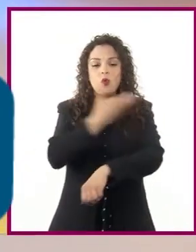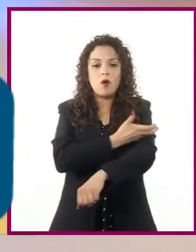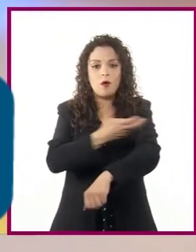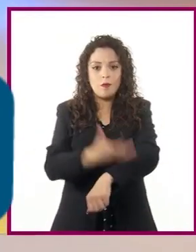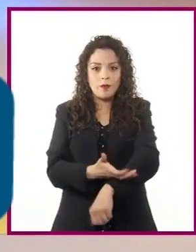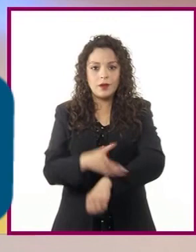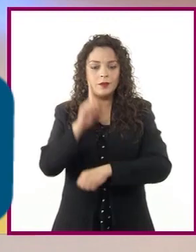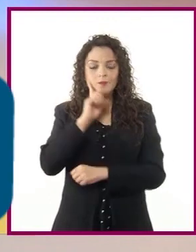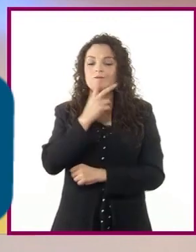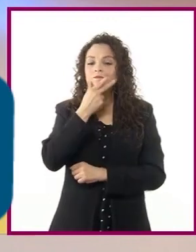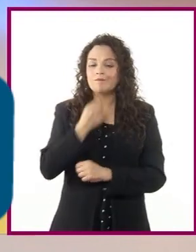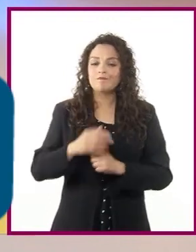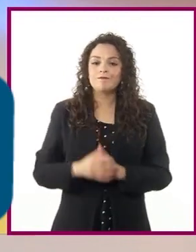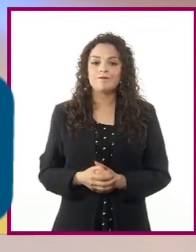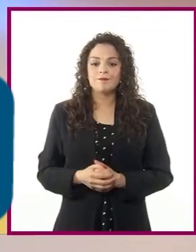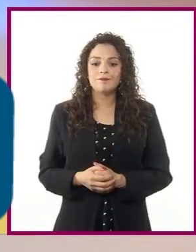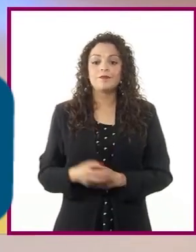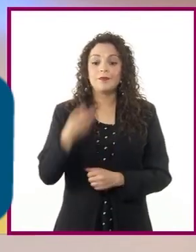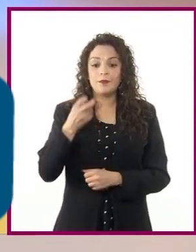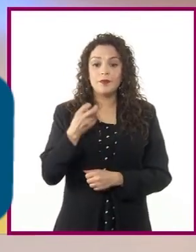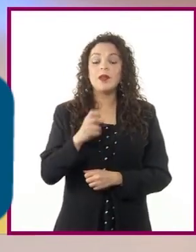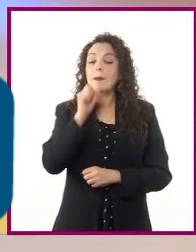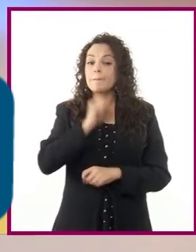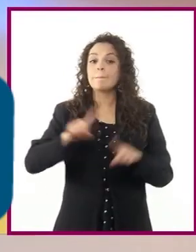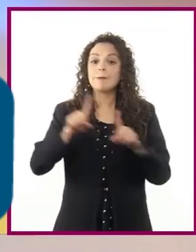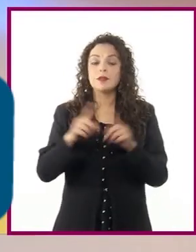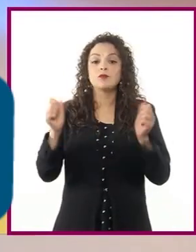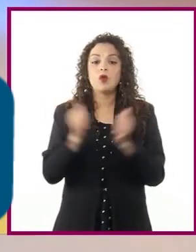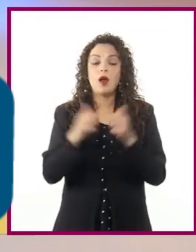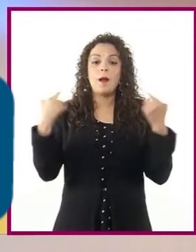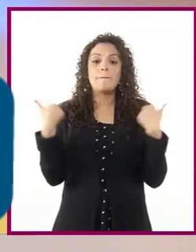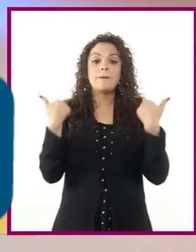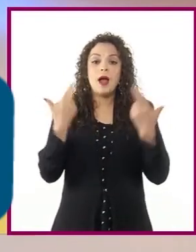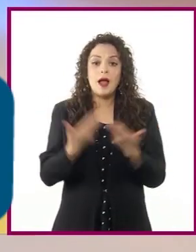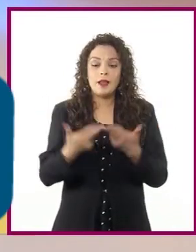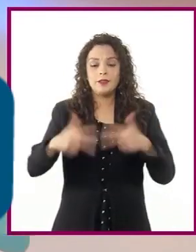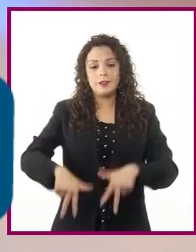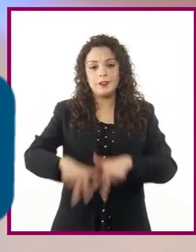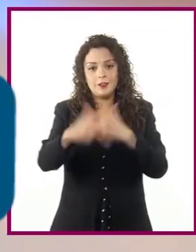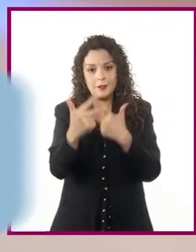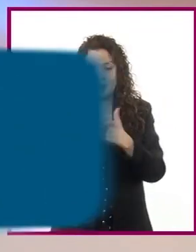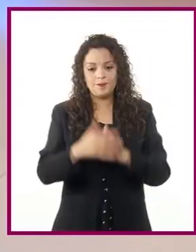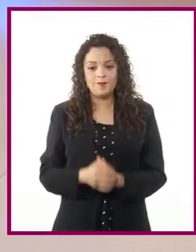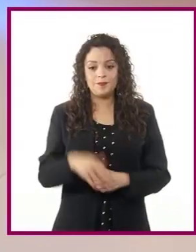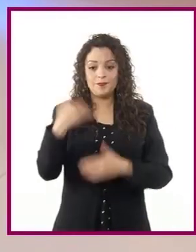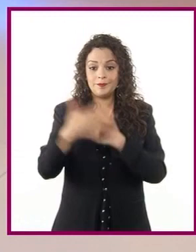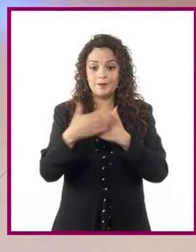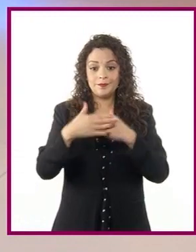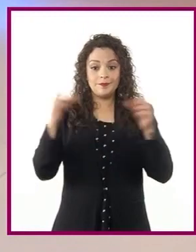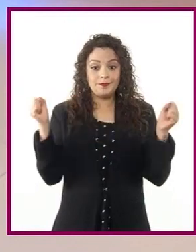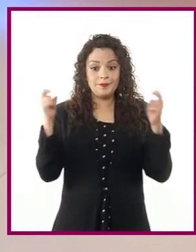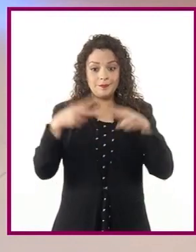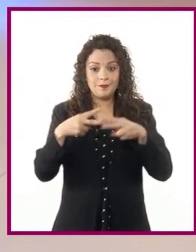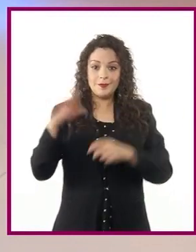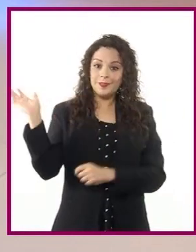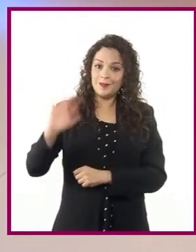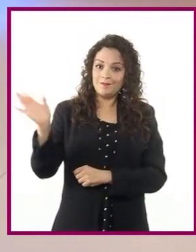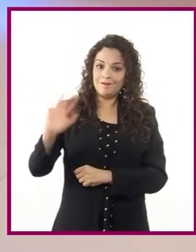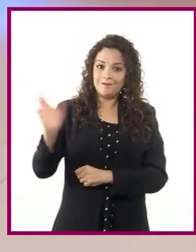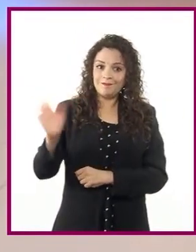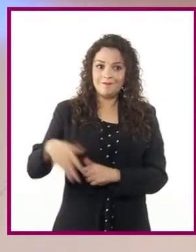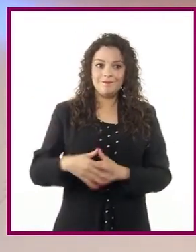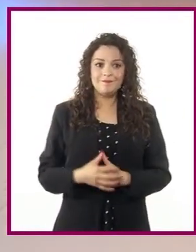y compañeros, así como con sus docentes en su trabajo a distancia. Nos vemos la próxima vez. Hasta